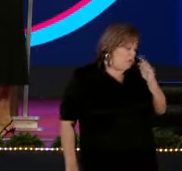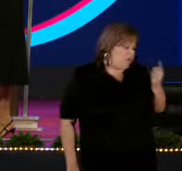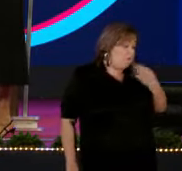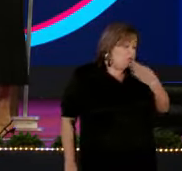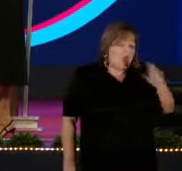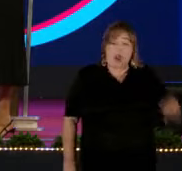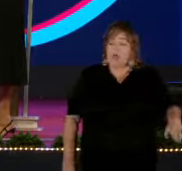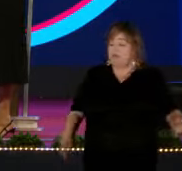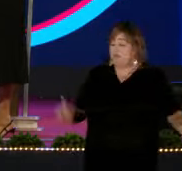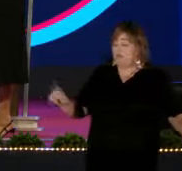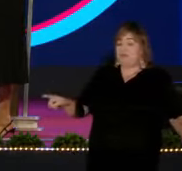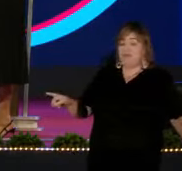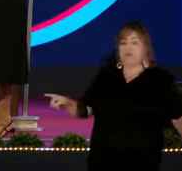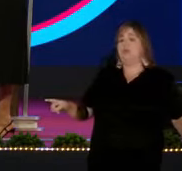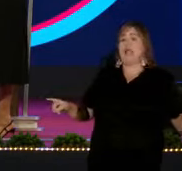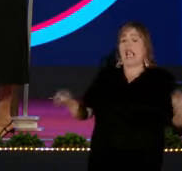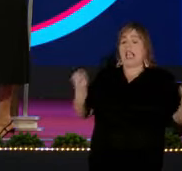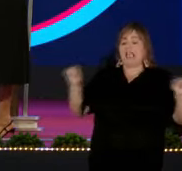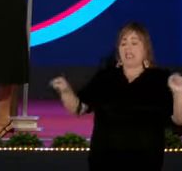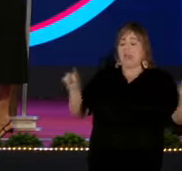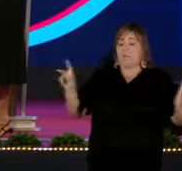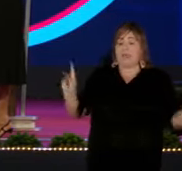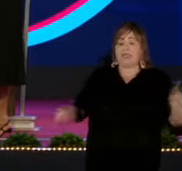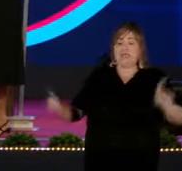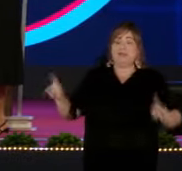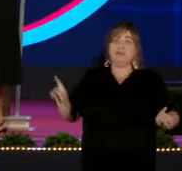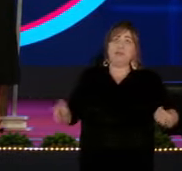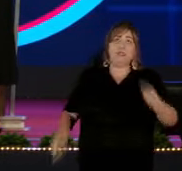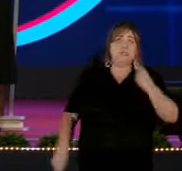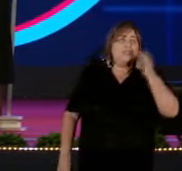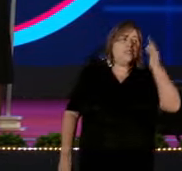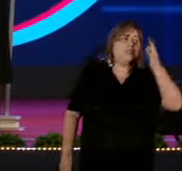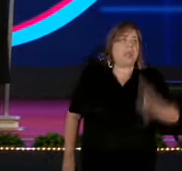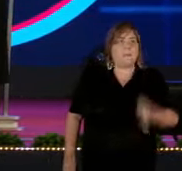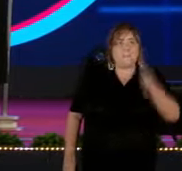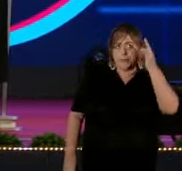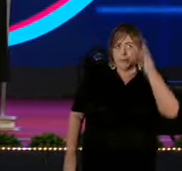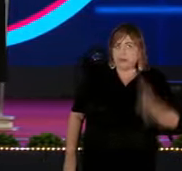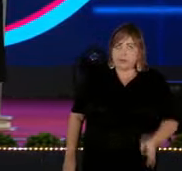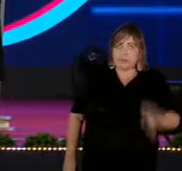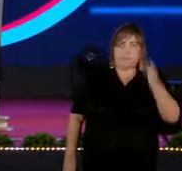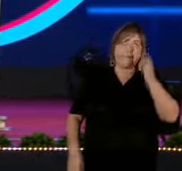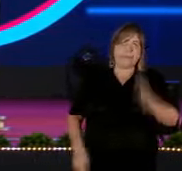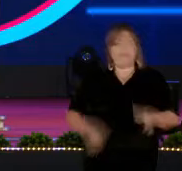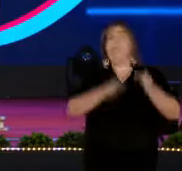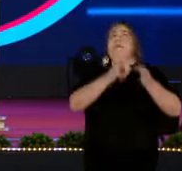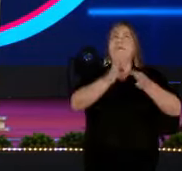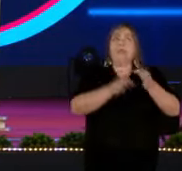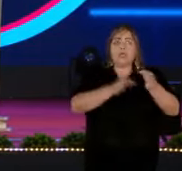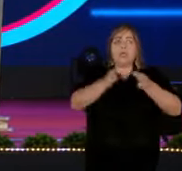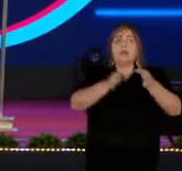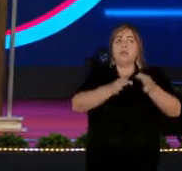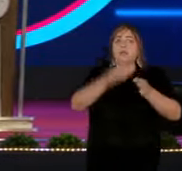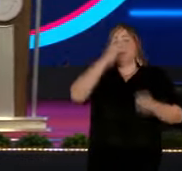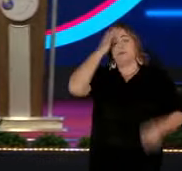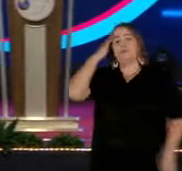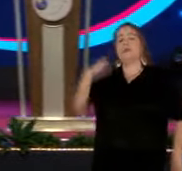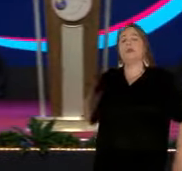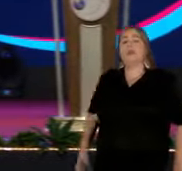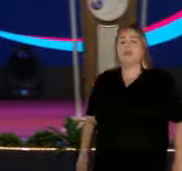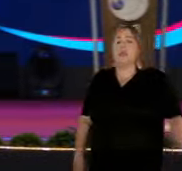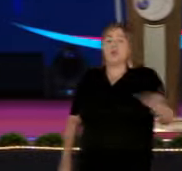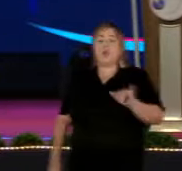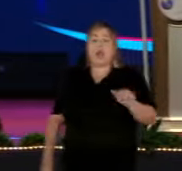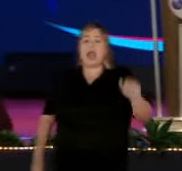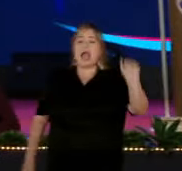pastora, chacho. Esa gente siempre se están justificando. Pero Adán, cuando Dios lo